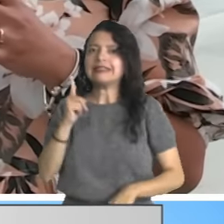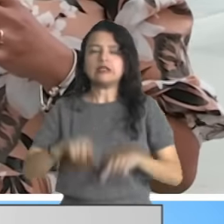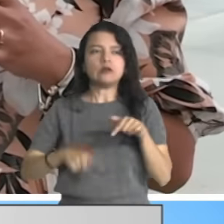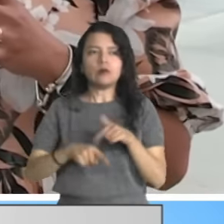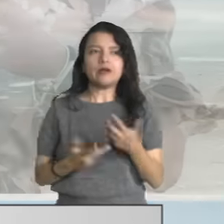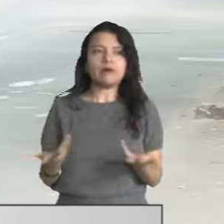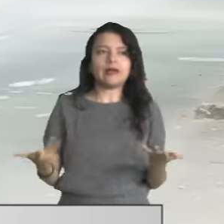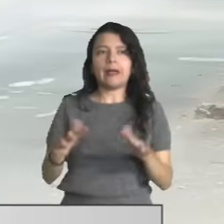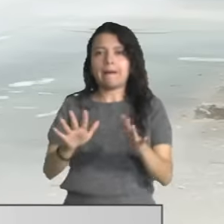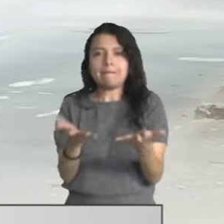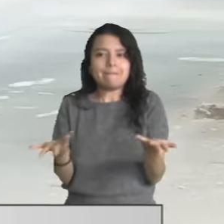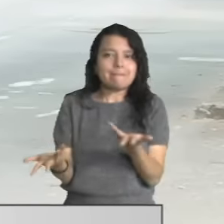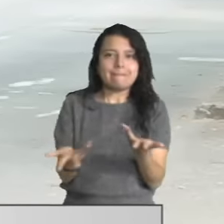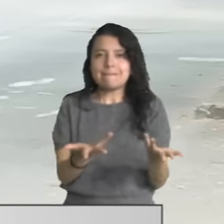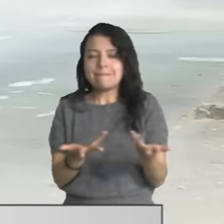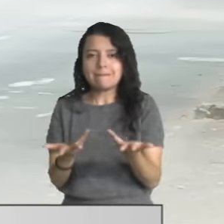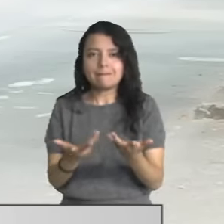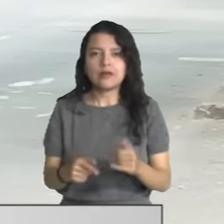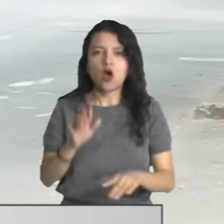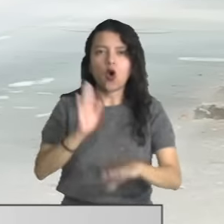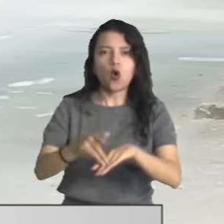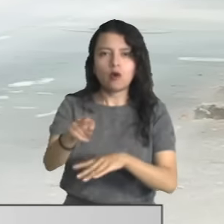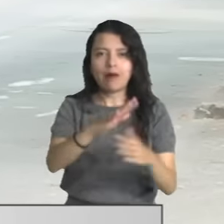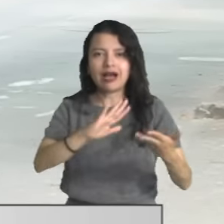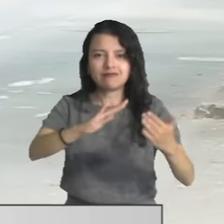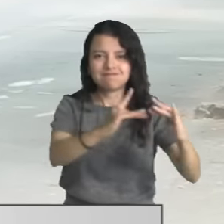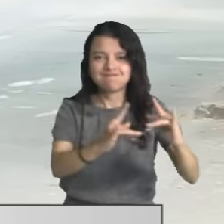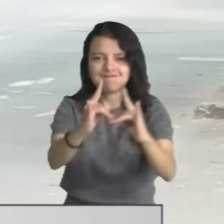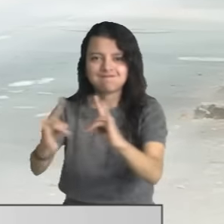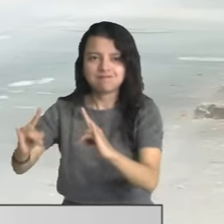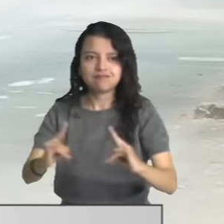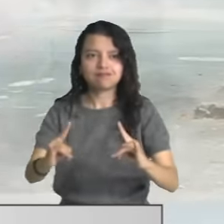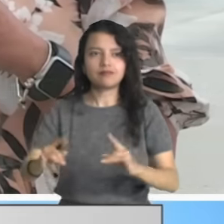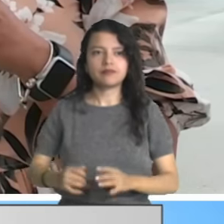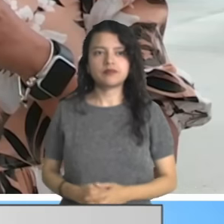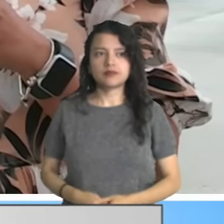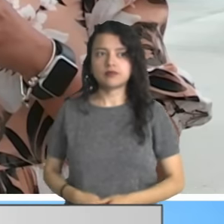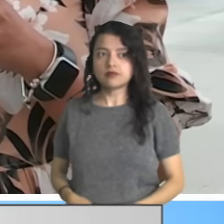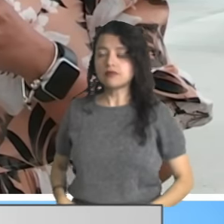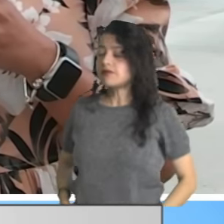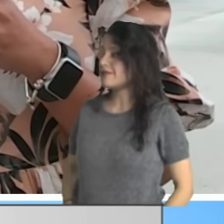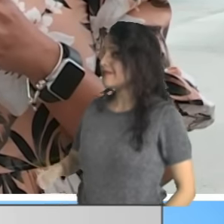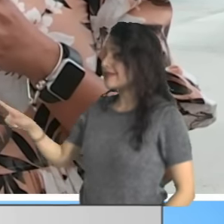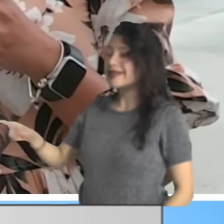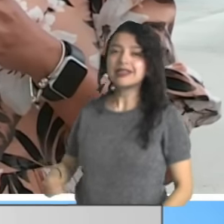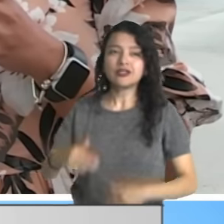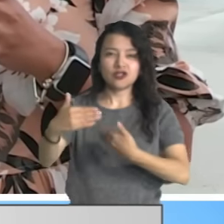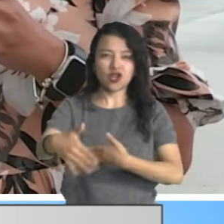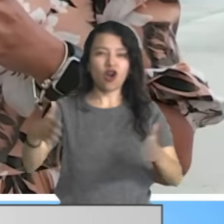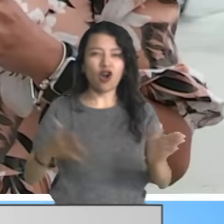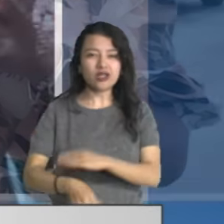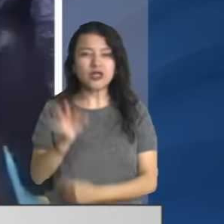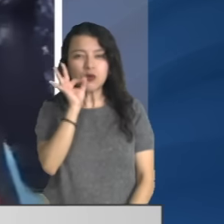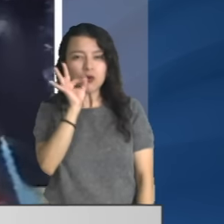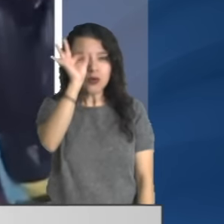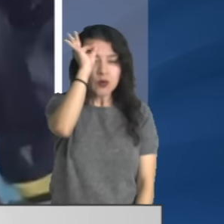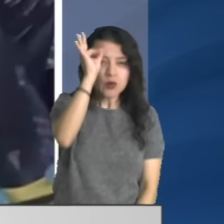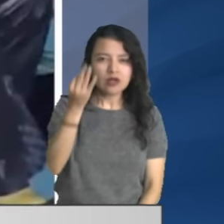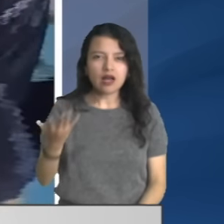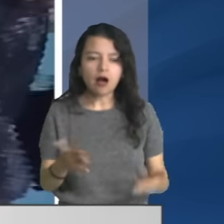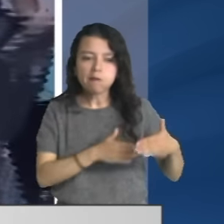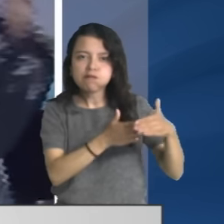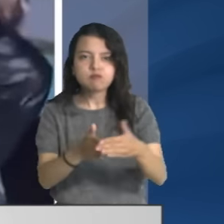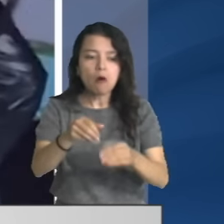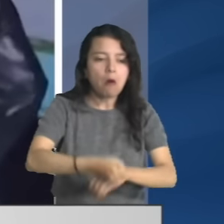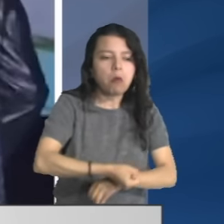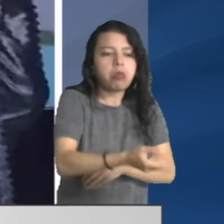vallecaucana. Y en otra información, fueron incautados estupefacientes avaluados en más de 9 millones de dólares en el Pacífico colombiano.